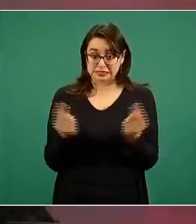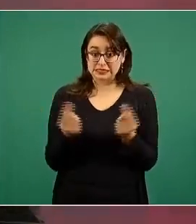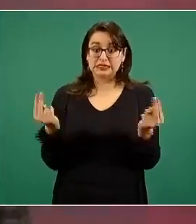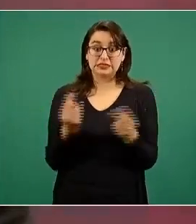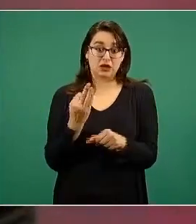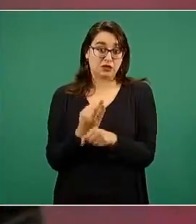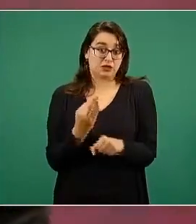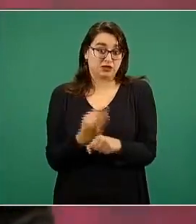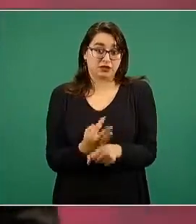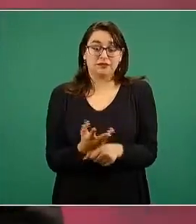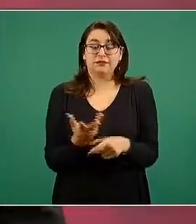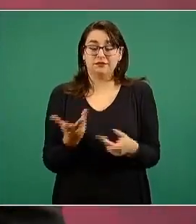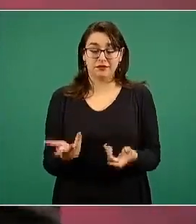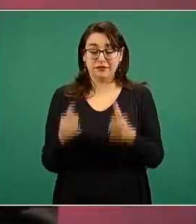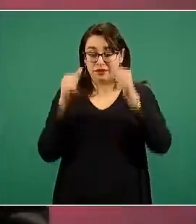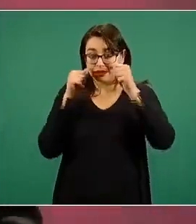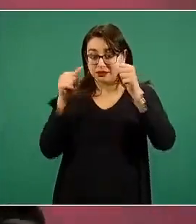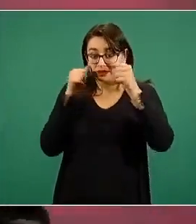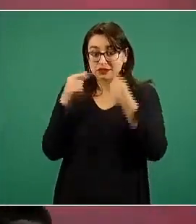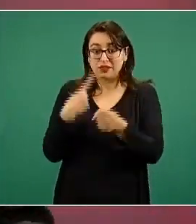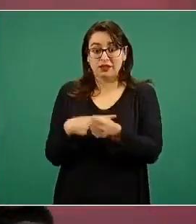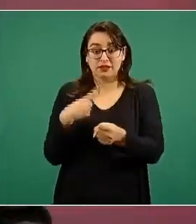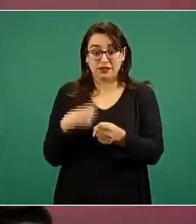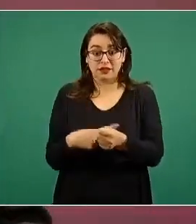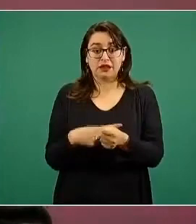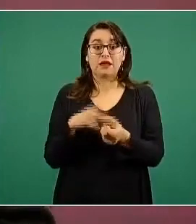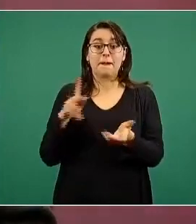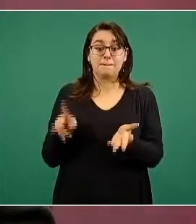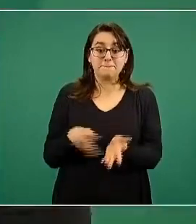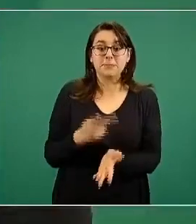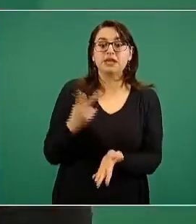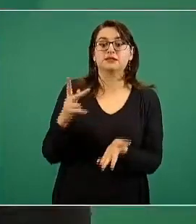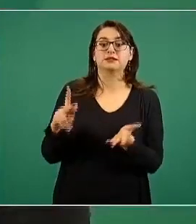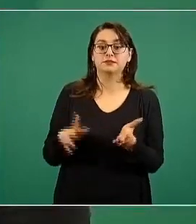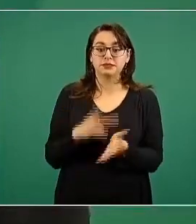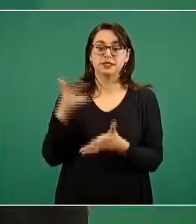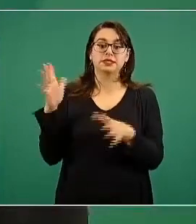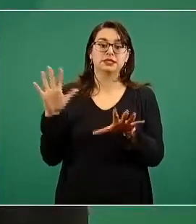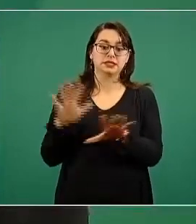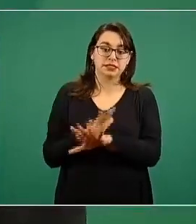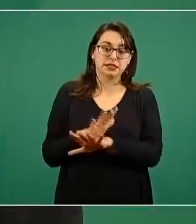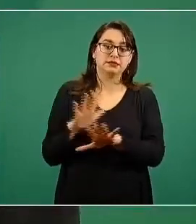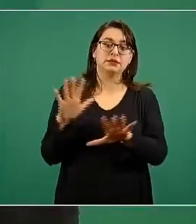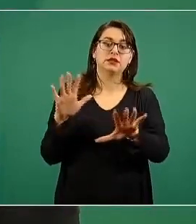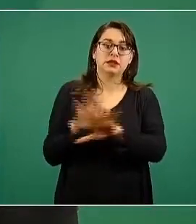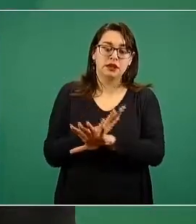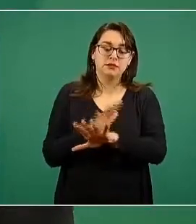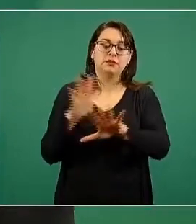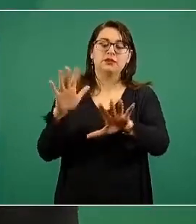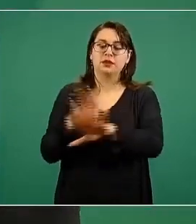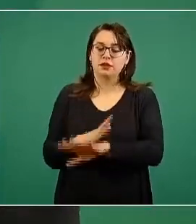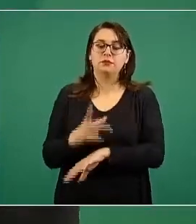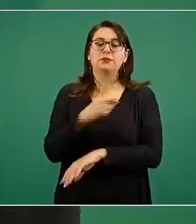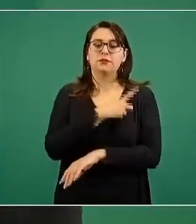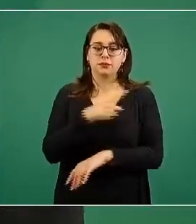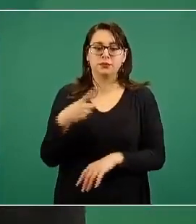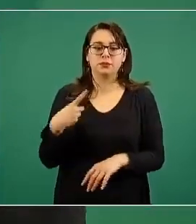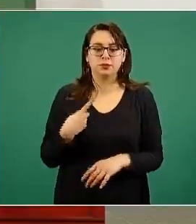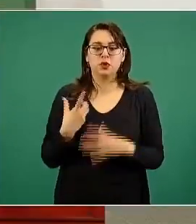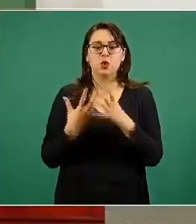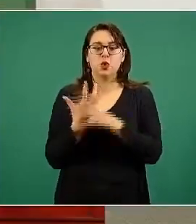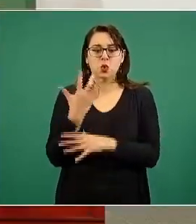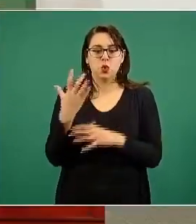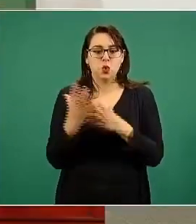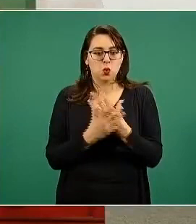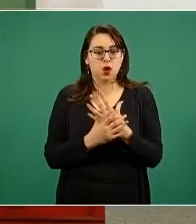médica, sino porque también en cada atención médica hay que estar cambiando, ya sea